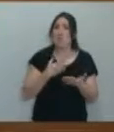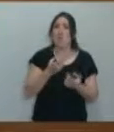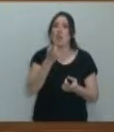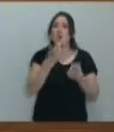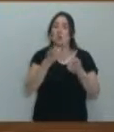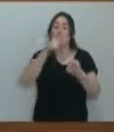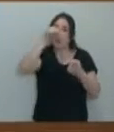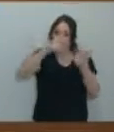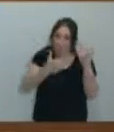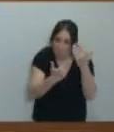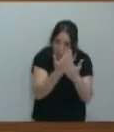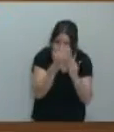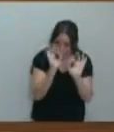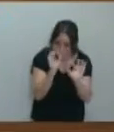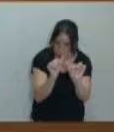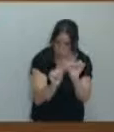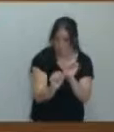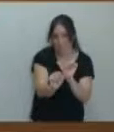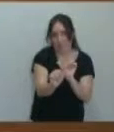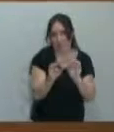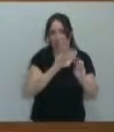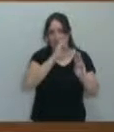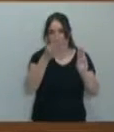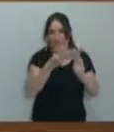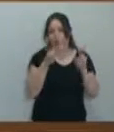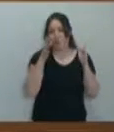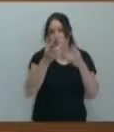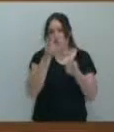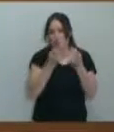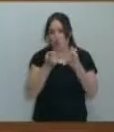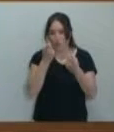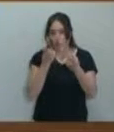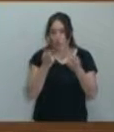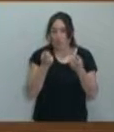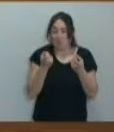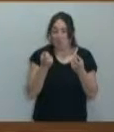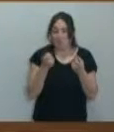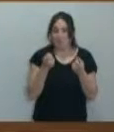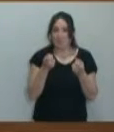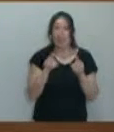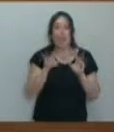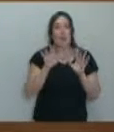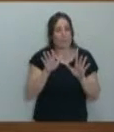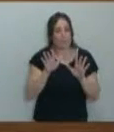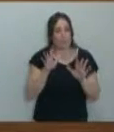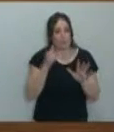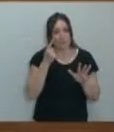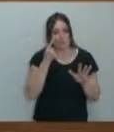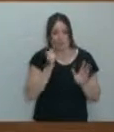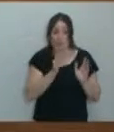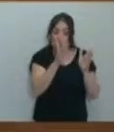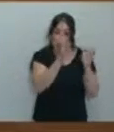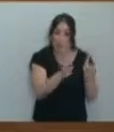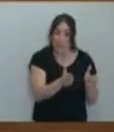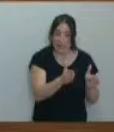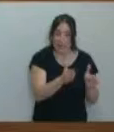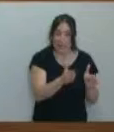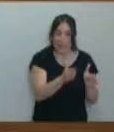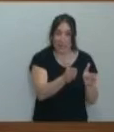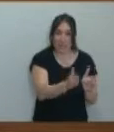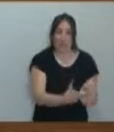no antes, pero a partir de esta mañana en la página web del Consejo Consultivo. Pero mire, usted